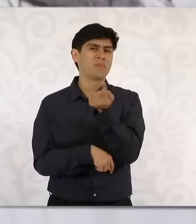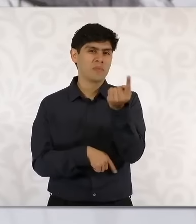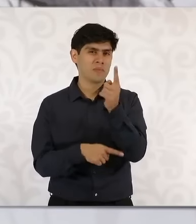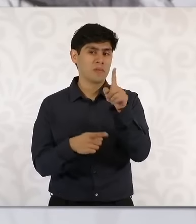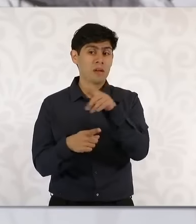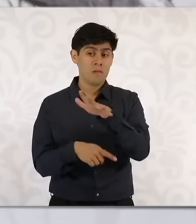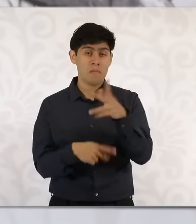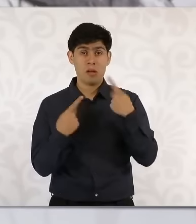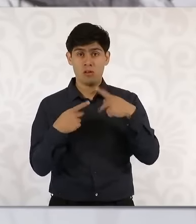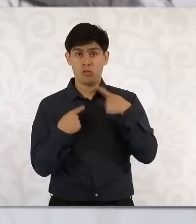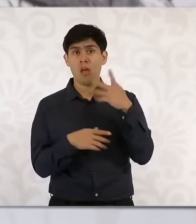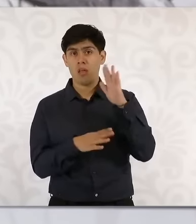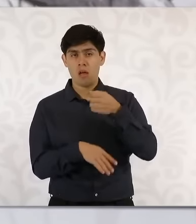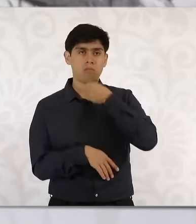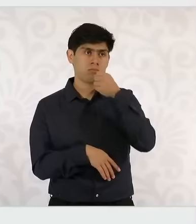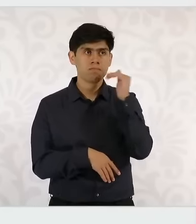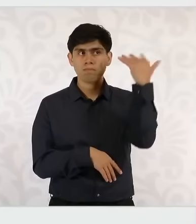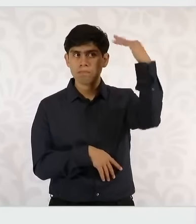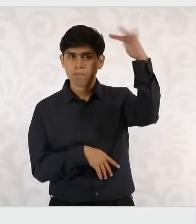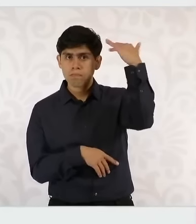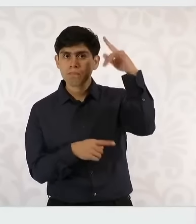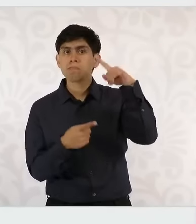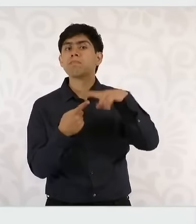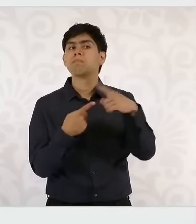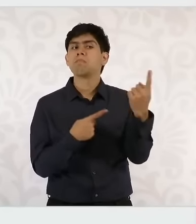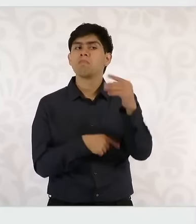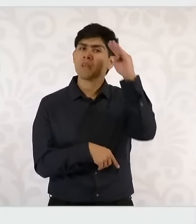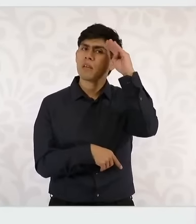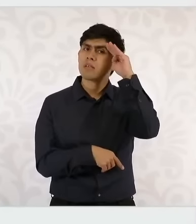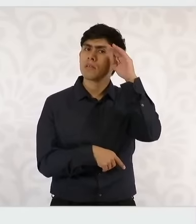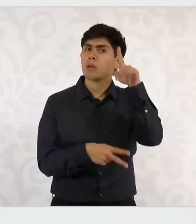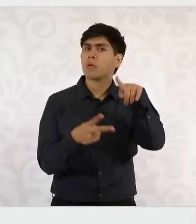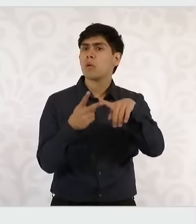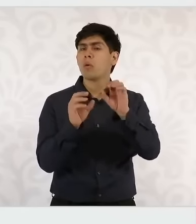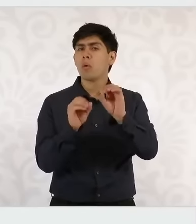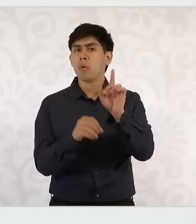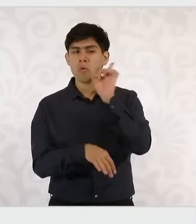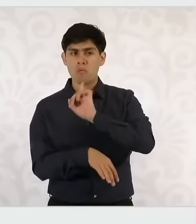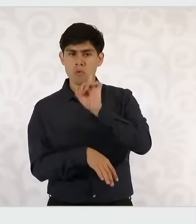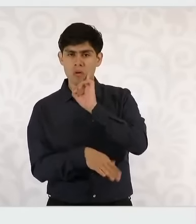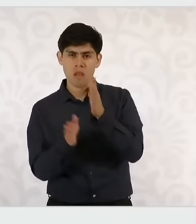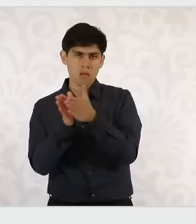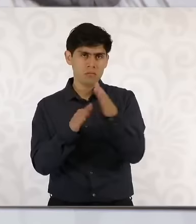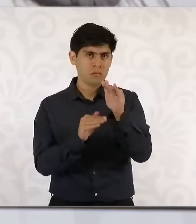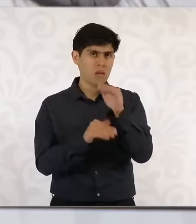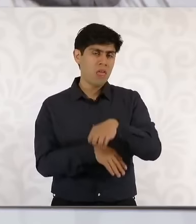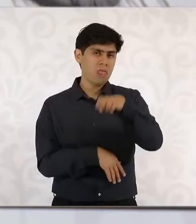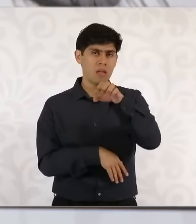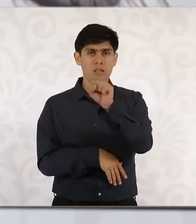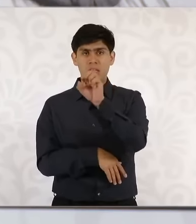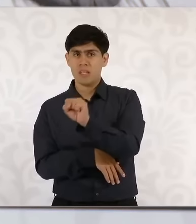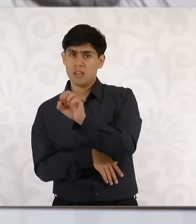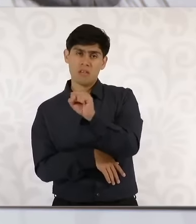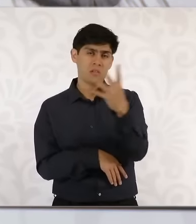¿Qué piensan las mujeres de 60 a 64? ¿Qué piensan